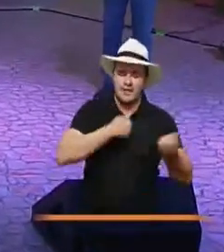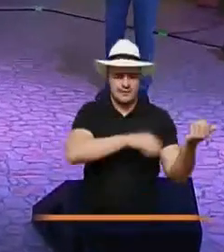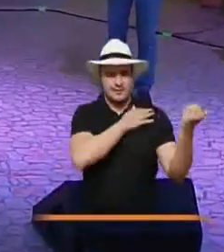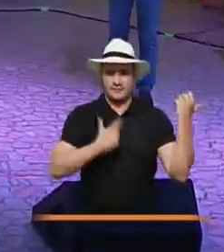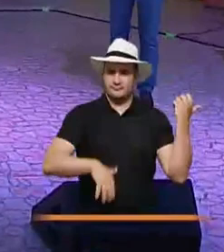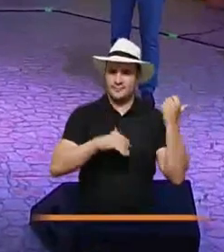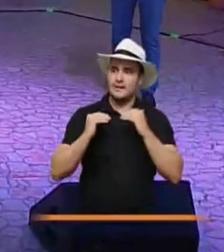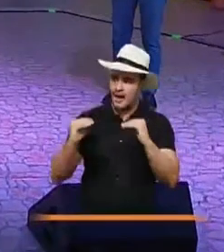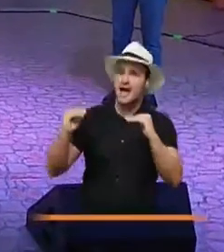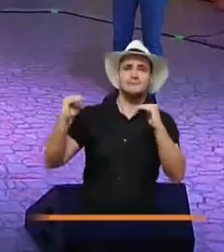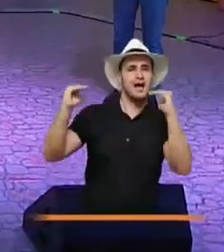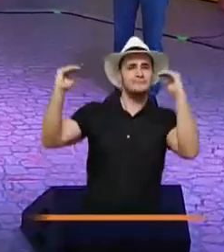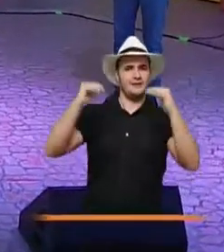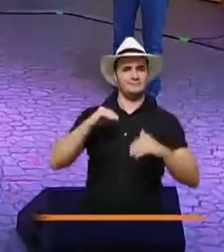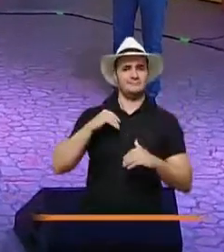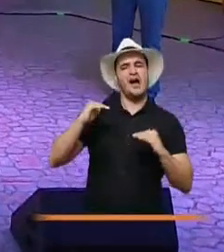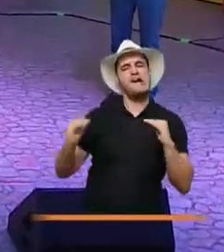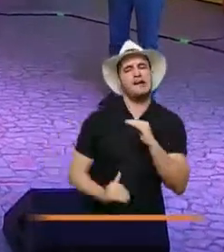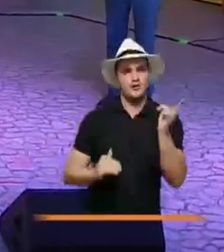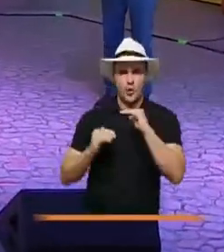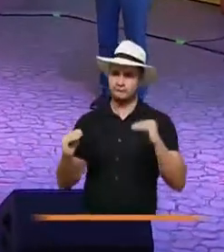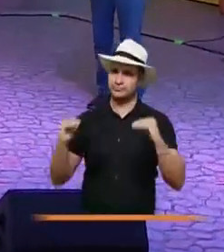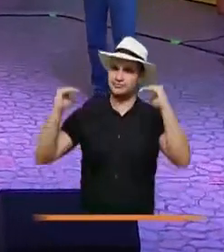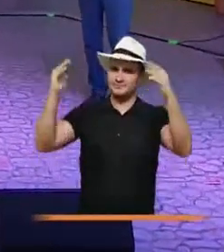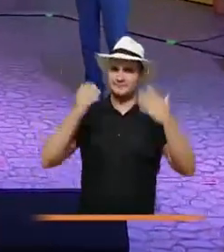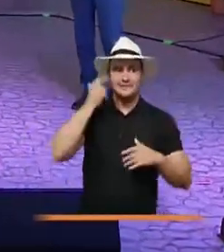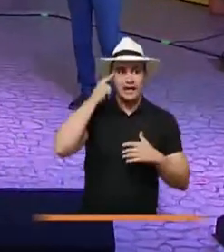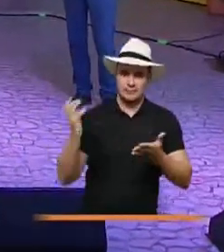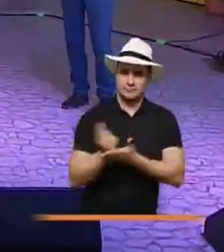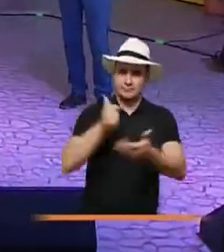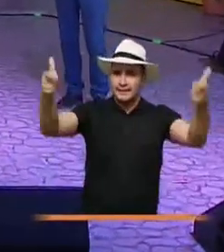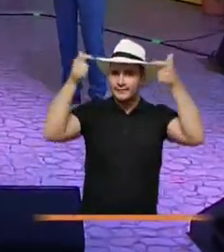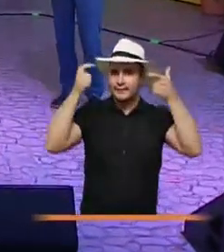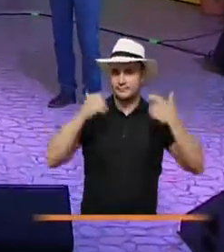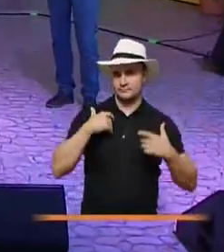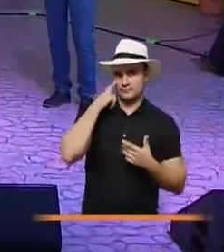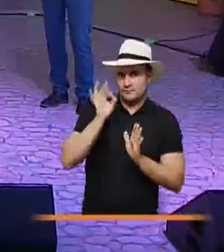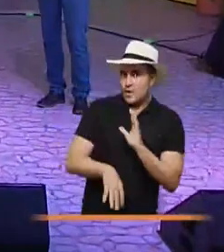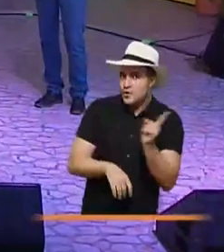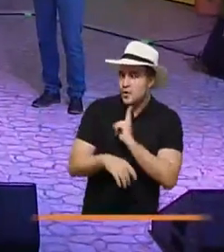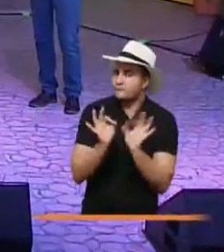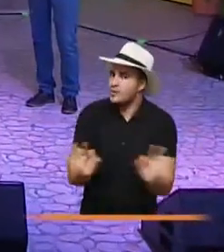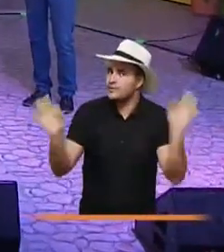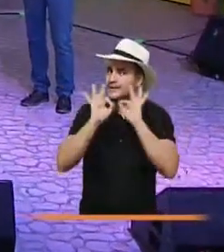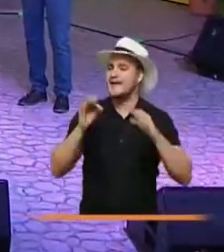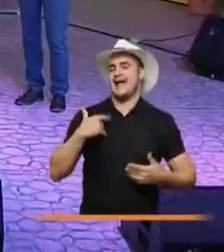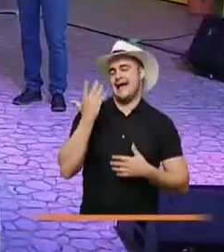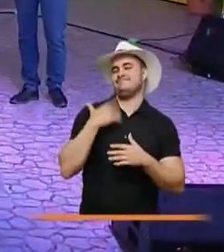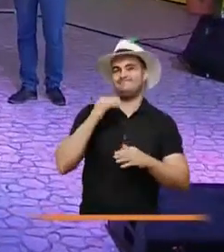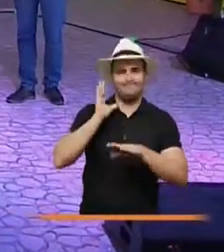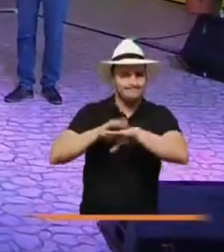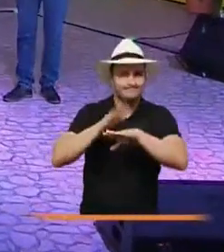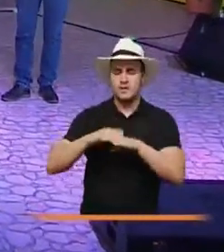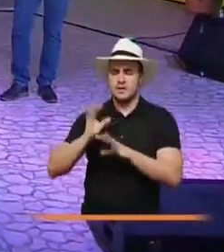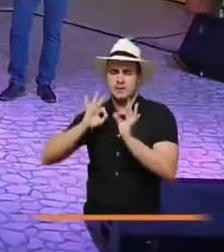que ese rey de este festival sea algo cada vez más importante tenemos varios anuncios logramos desde la